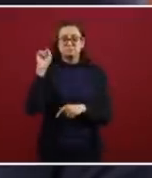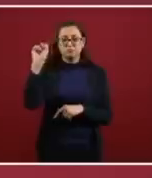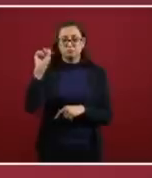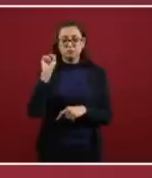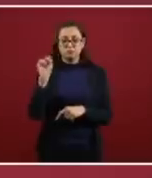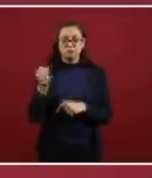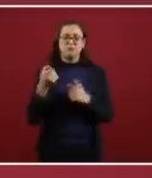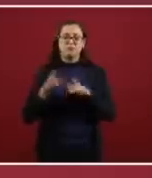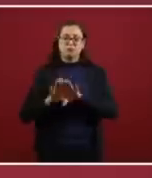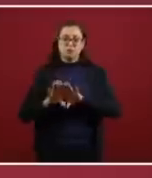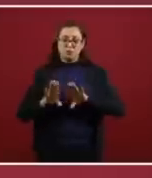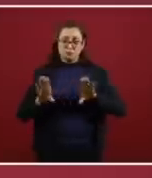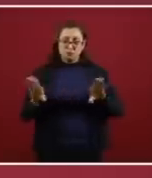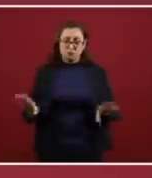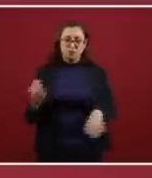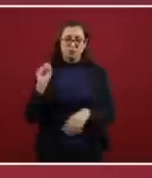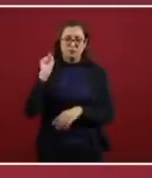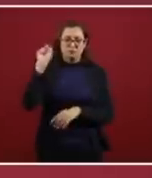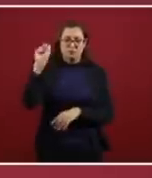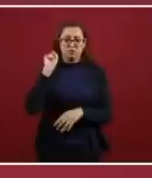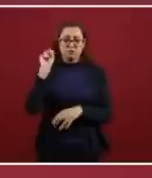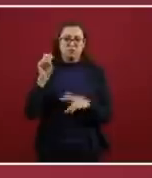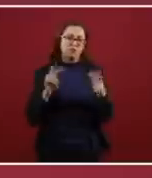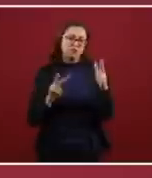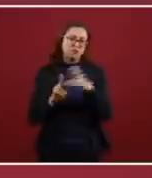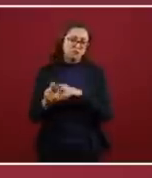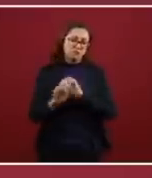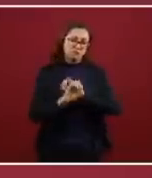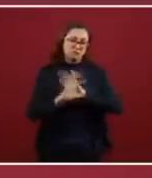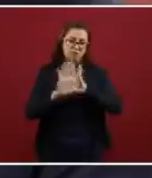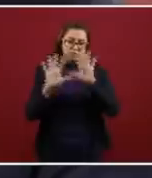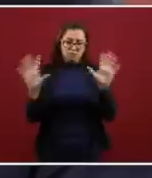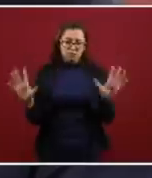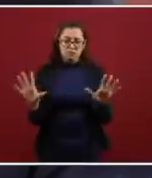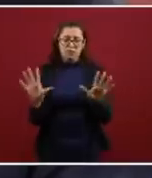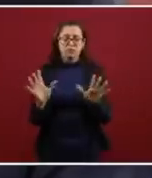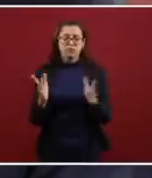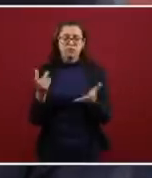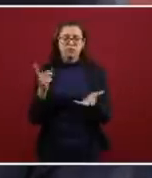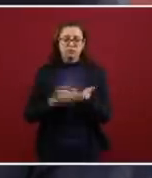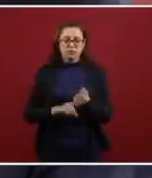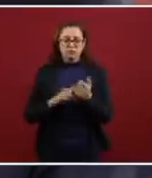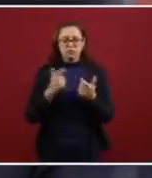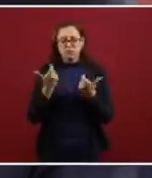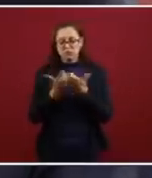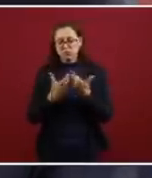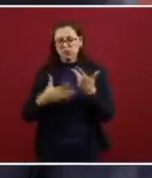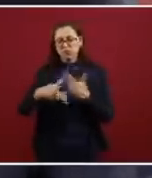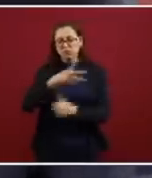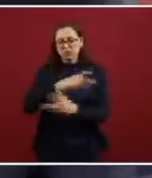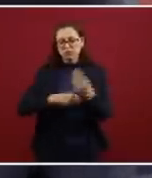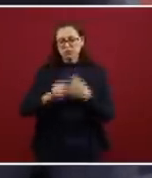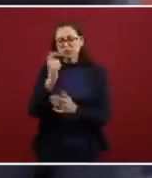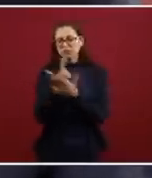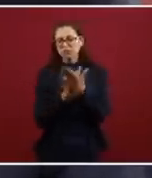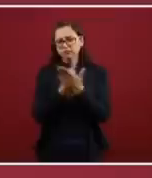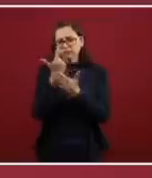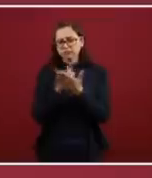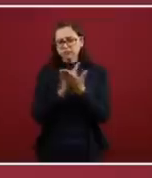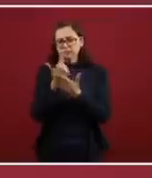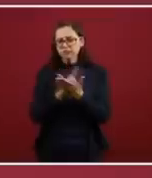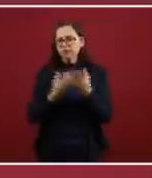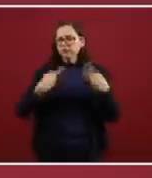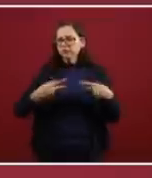democracia sindical, transparencia en el manejo de fondos, de las cuotas de